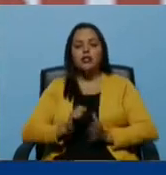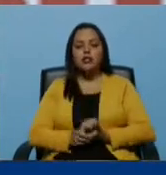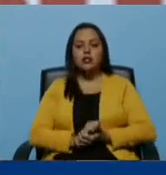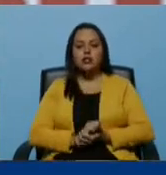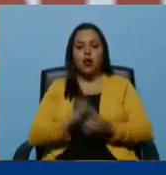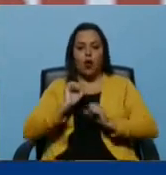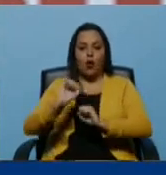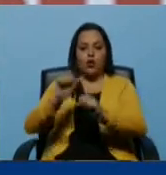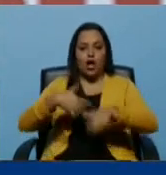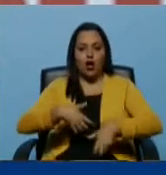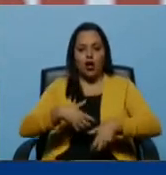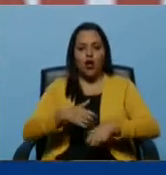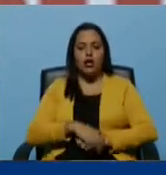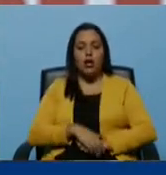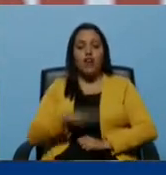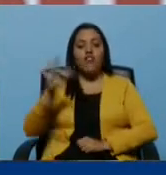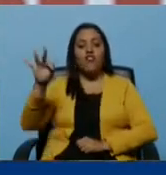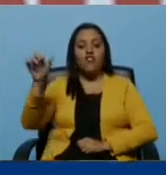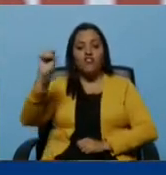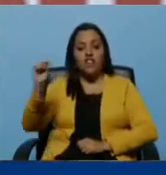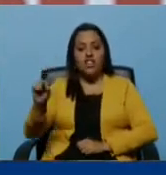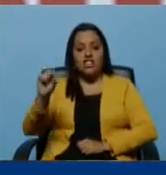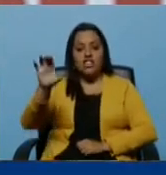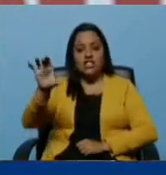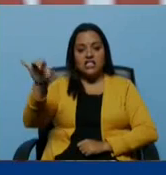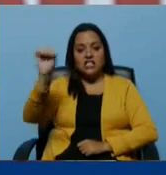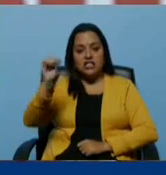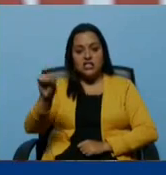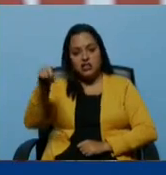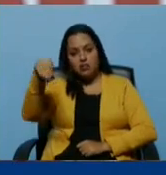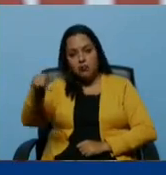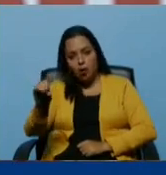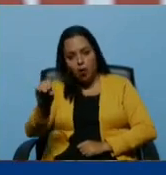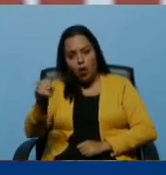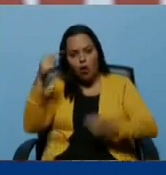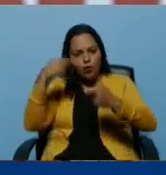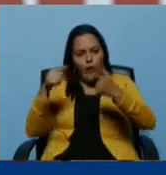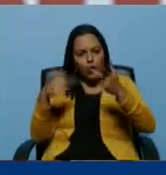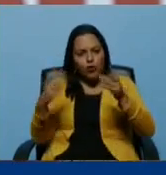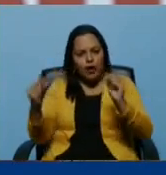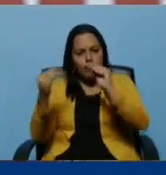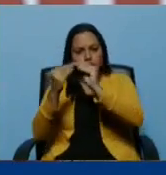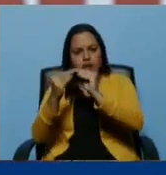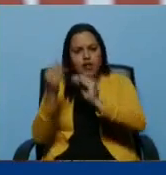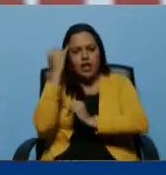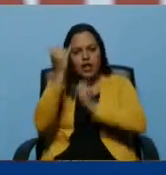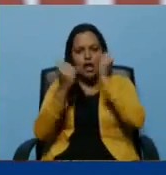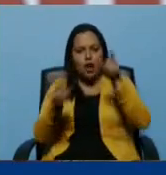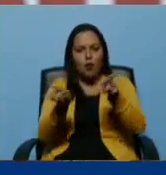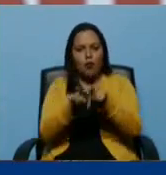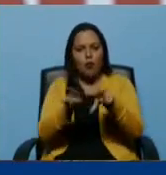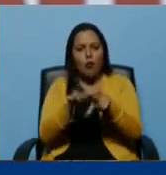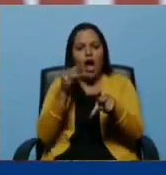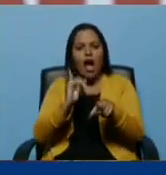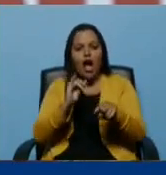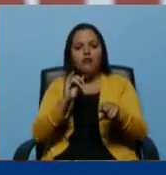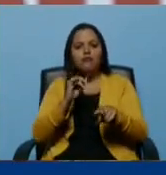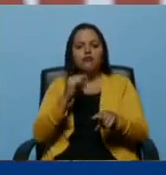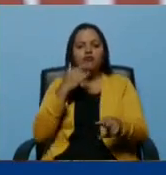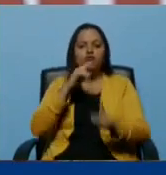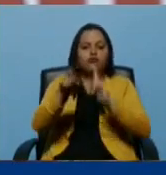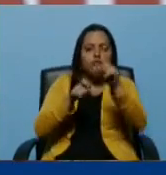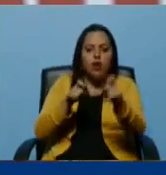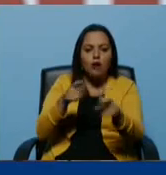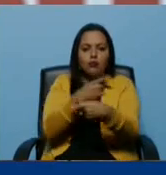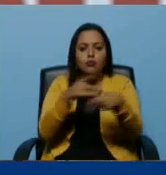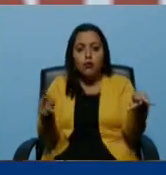el odio, perdón, el fascismo, el neofascismo y expresiones similares. ya está en consulta pública, hicimos ya una primera jornada en la